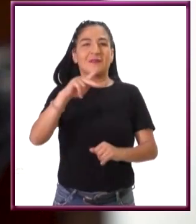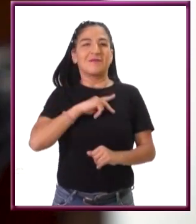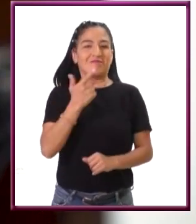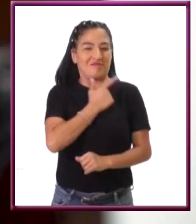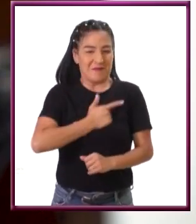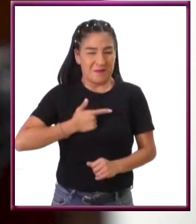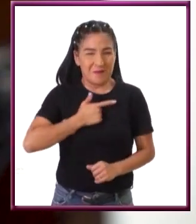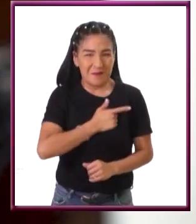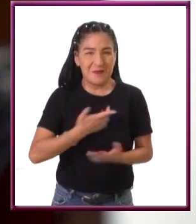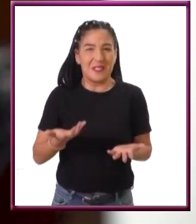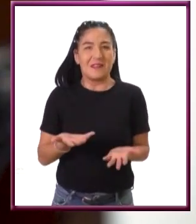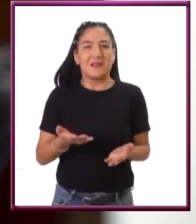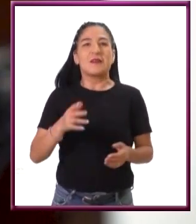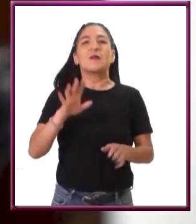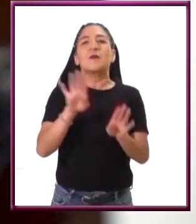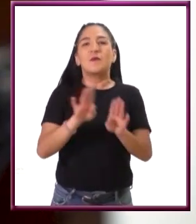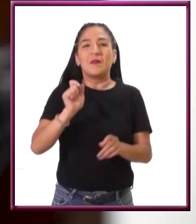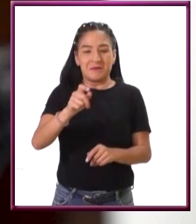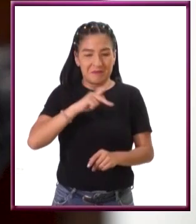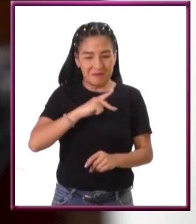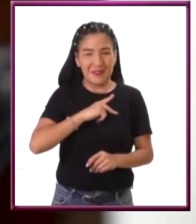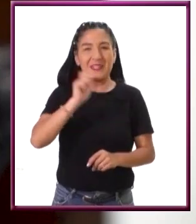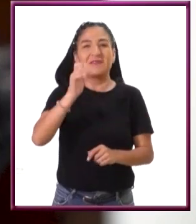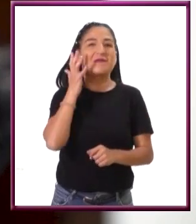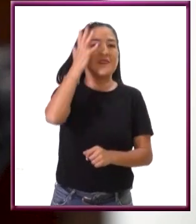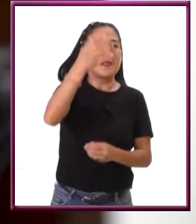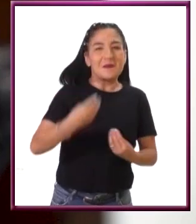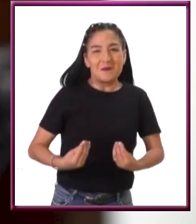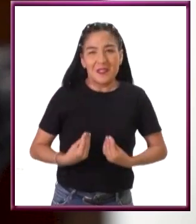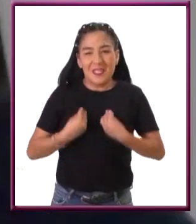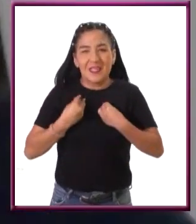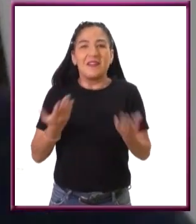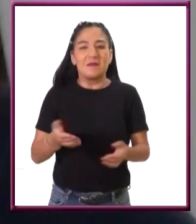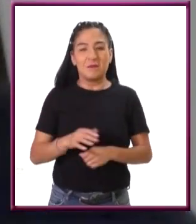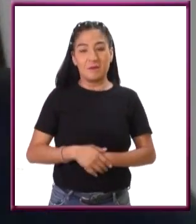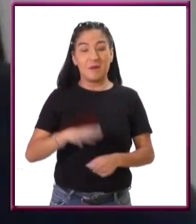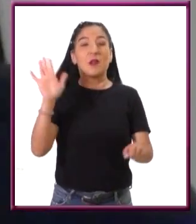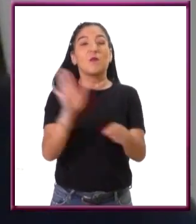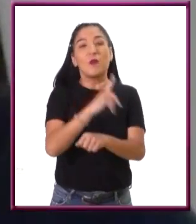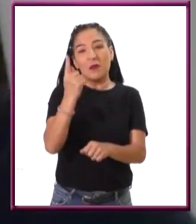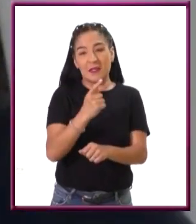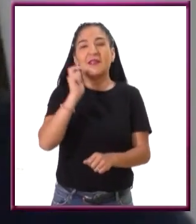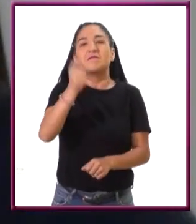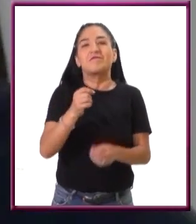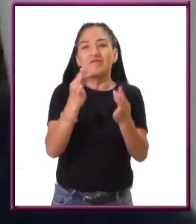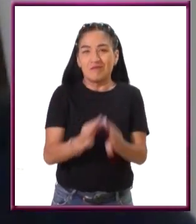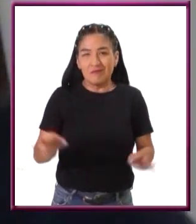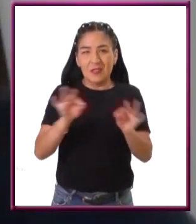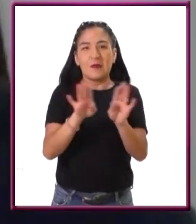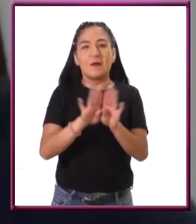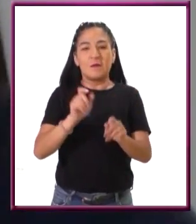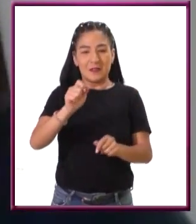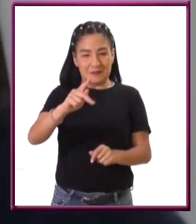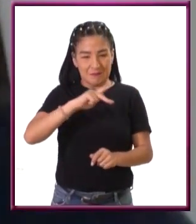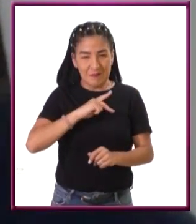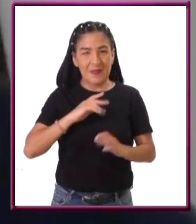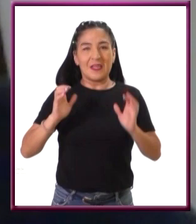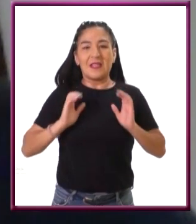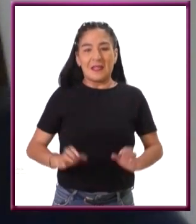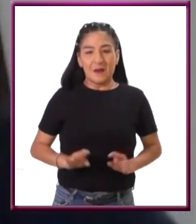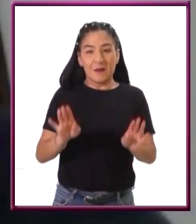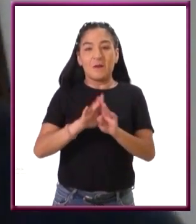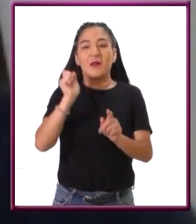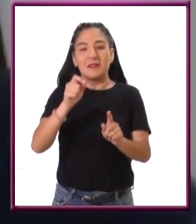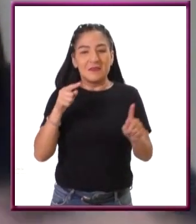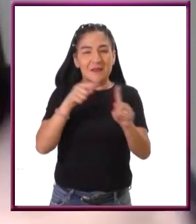preferencias, sobre nuestro plan de vida, nuestro aspecto? ¿Por qué es importante decidir sobre nuestro cuerpo, sobre nuestro aspecto, sobre